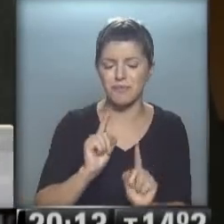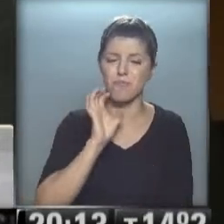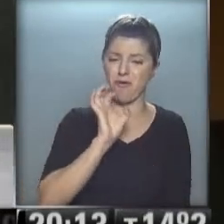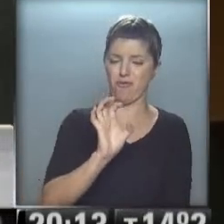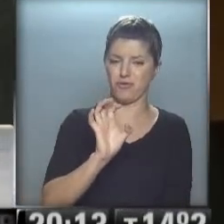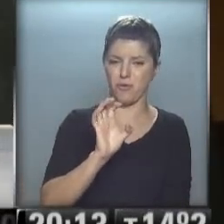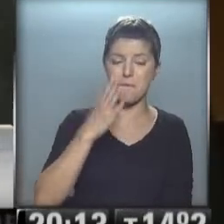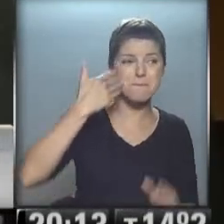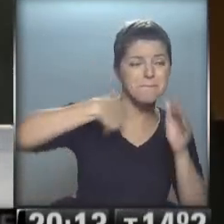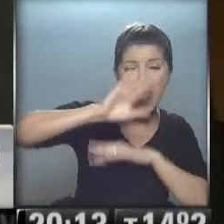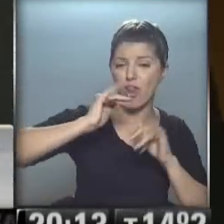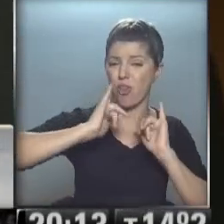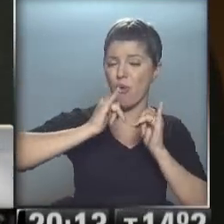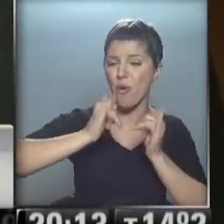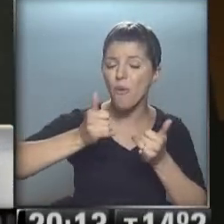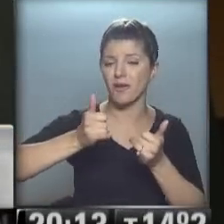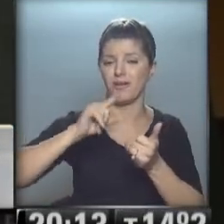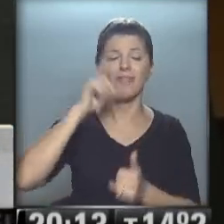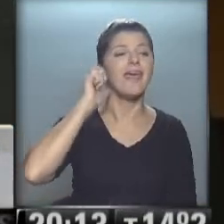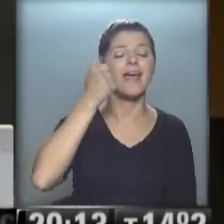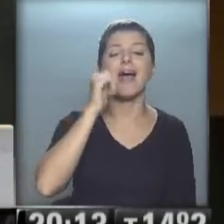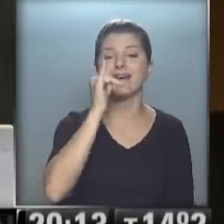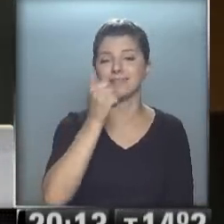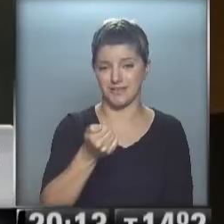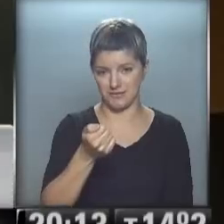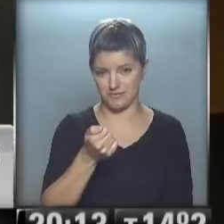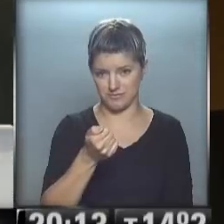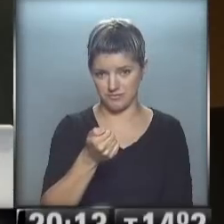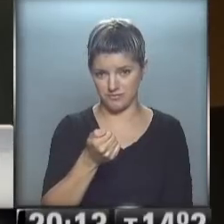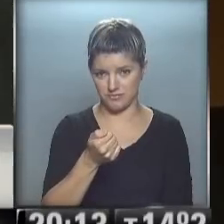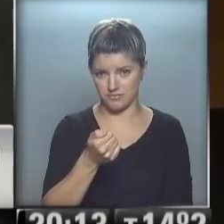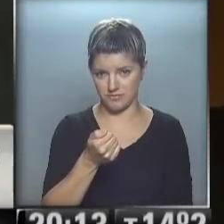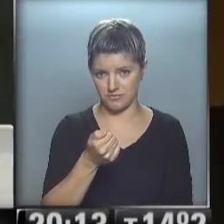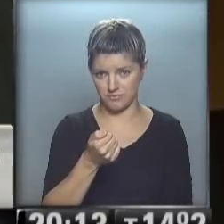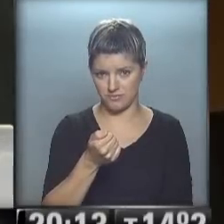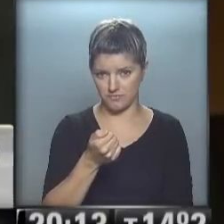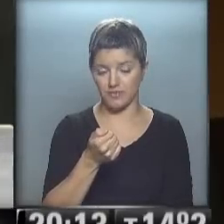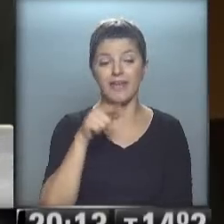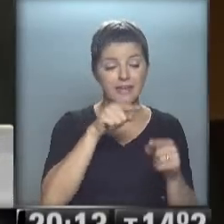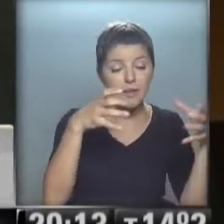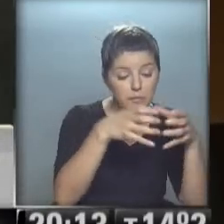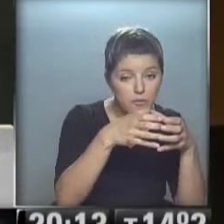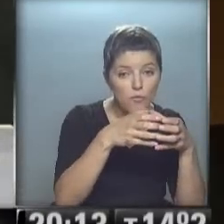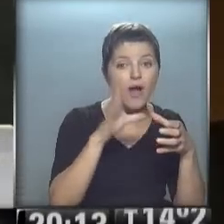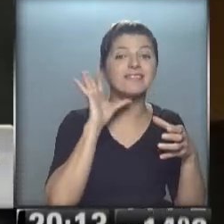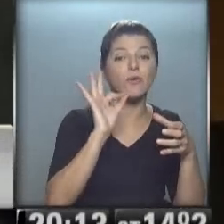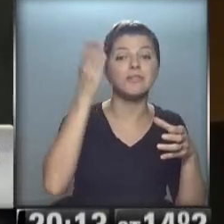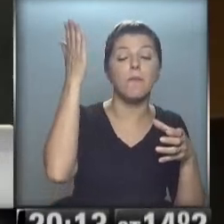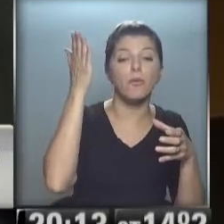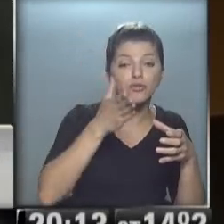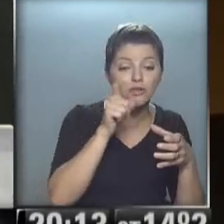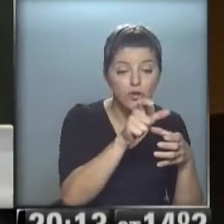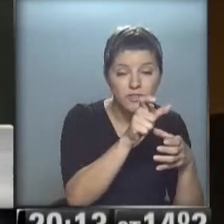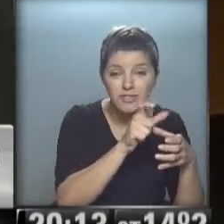la gente joven en la Gaza en la Franja de Gaza, donde más del 50% de la población